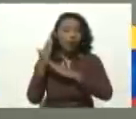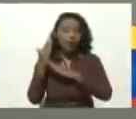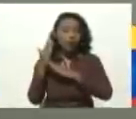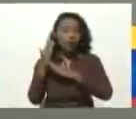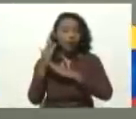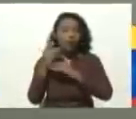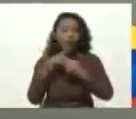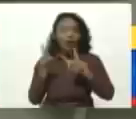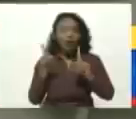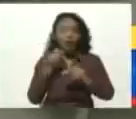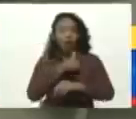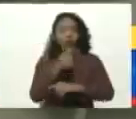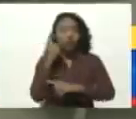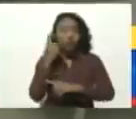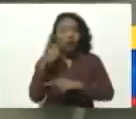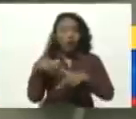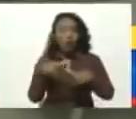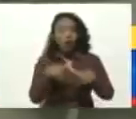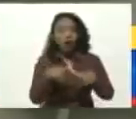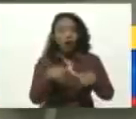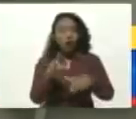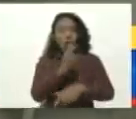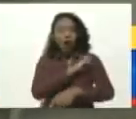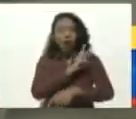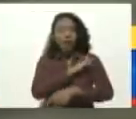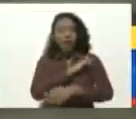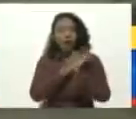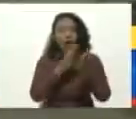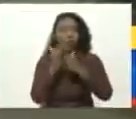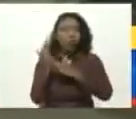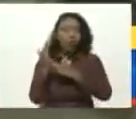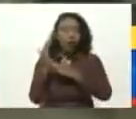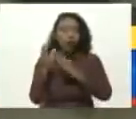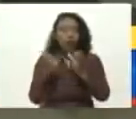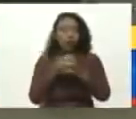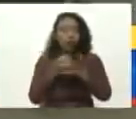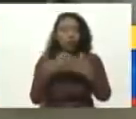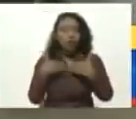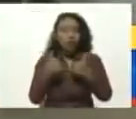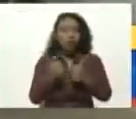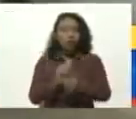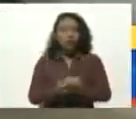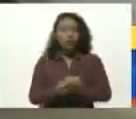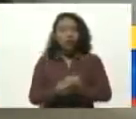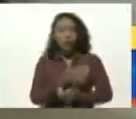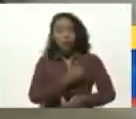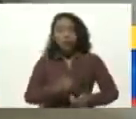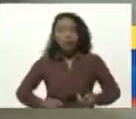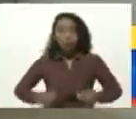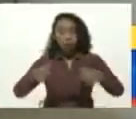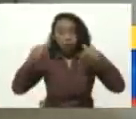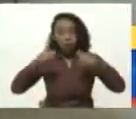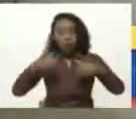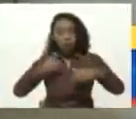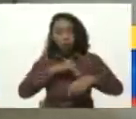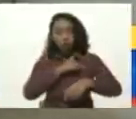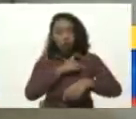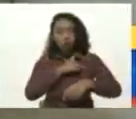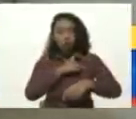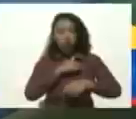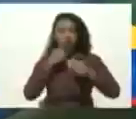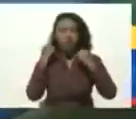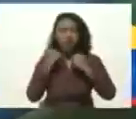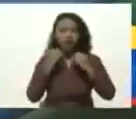a todos y cada uno de los sectores, con los jefes de comunidad, con las brigadas de salud. Y, presidente, en el día de hoy hemos intensificado un plan